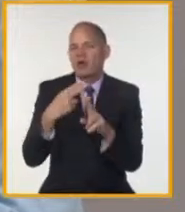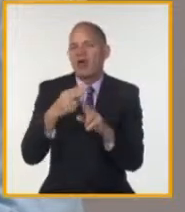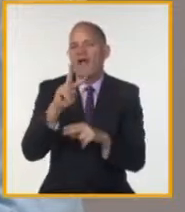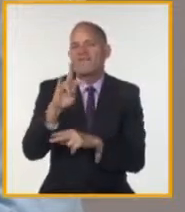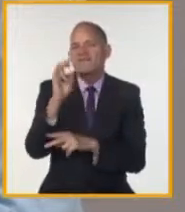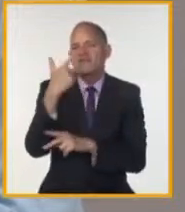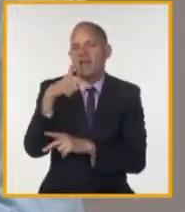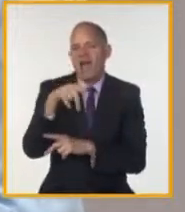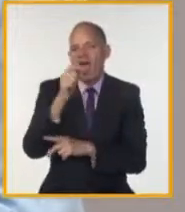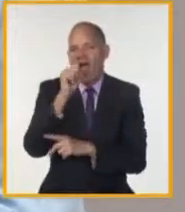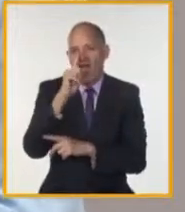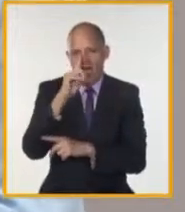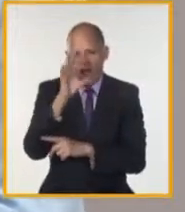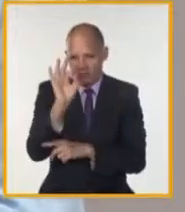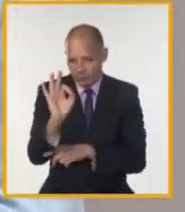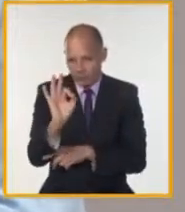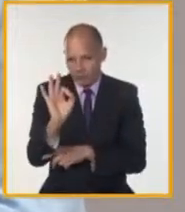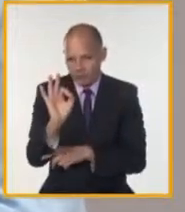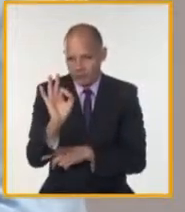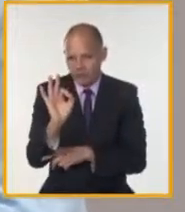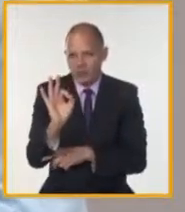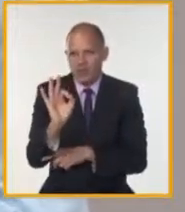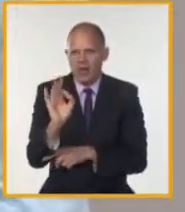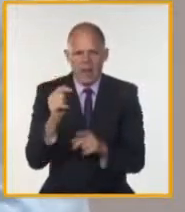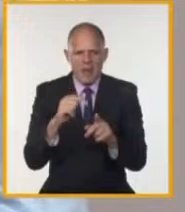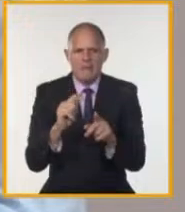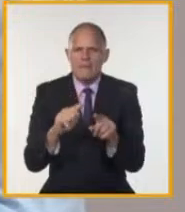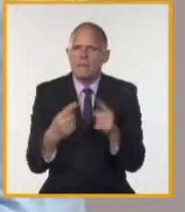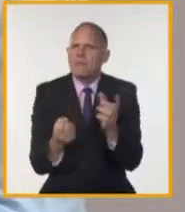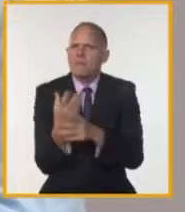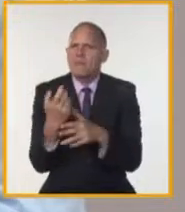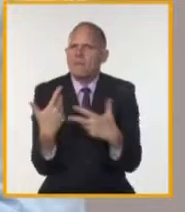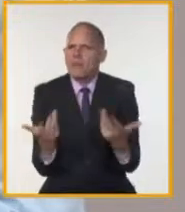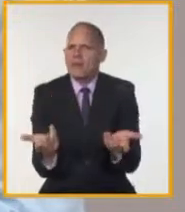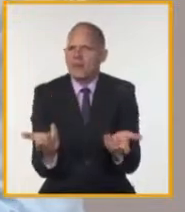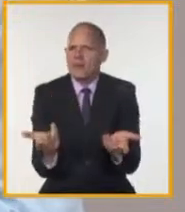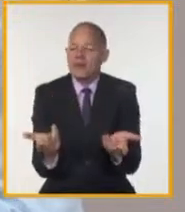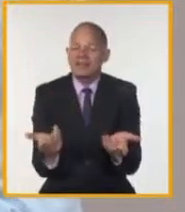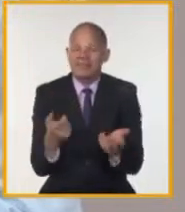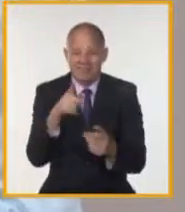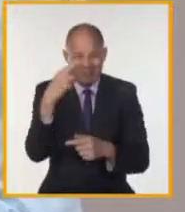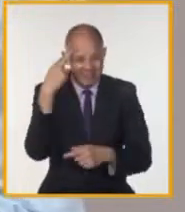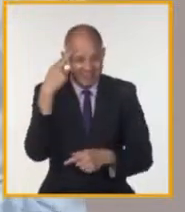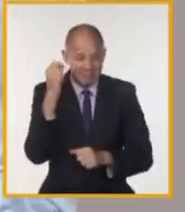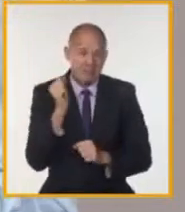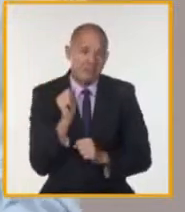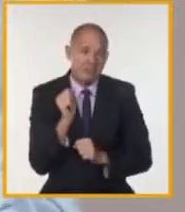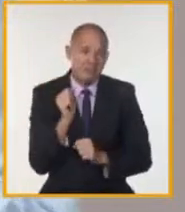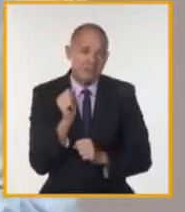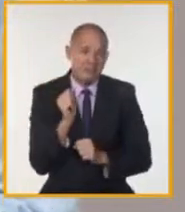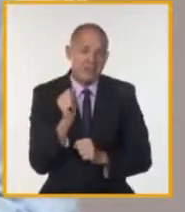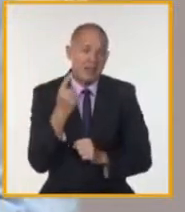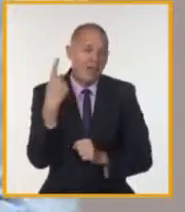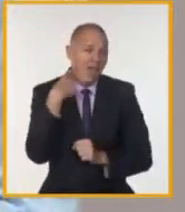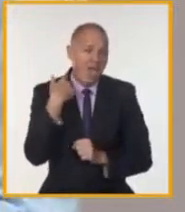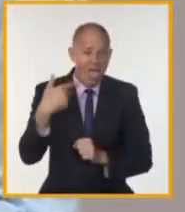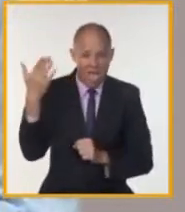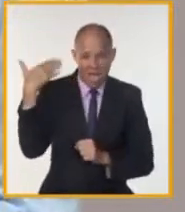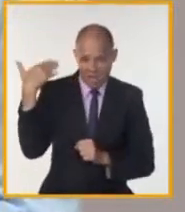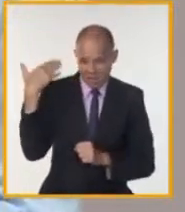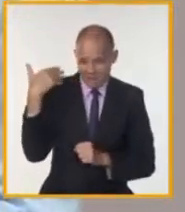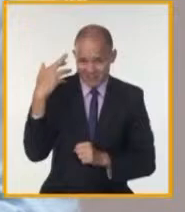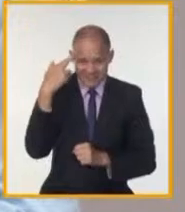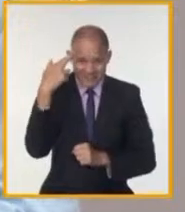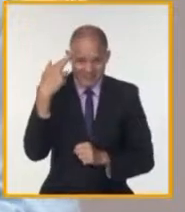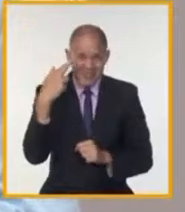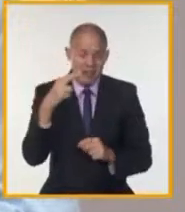nacida a partir de una propia necesidad. No sé si logran recordar cómo nació, a partir de la propia